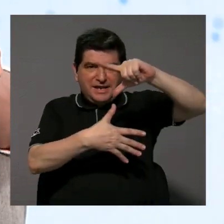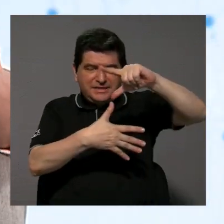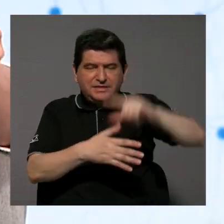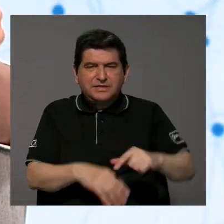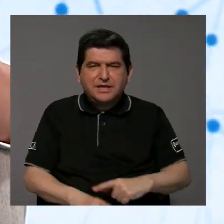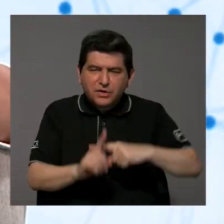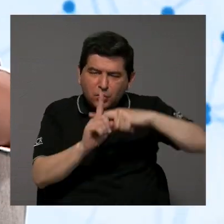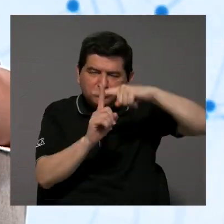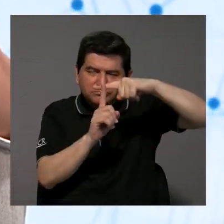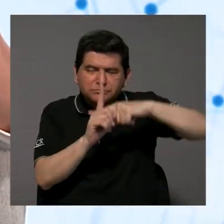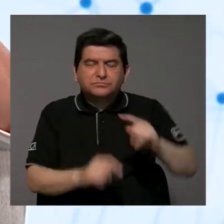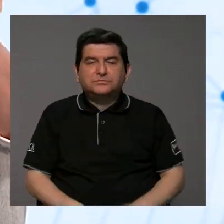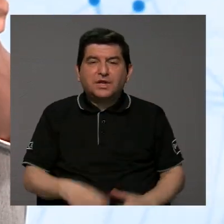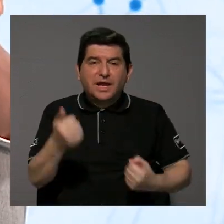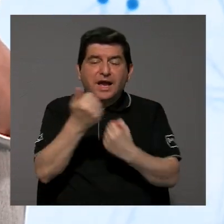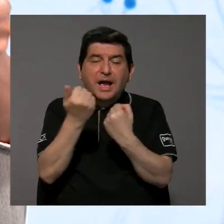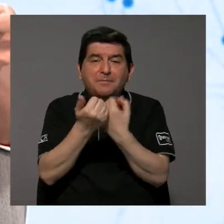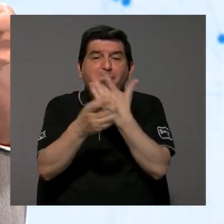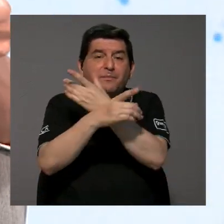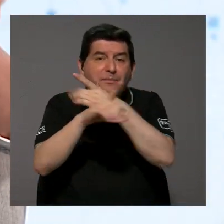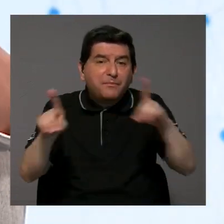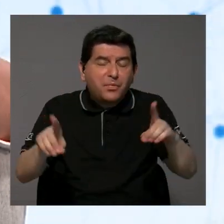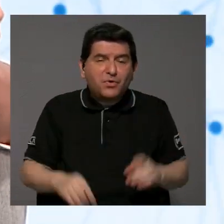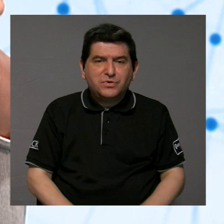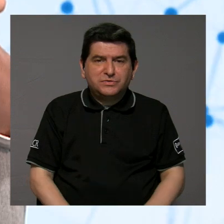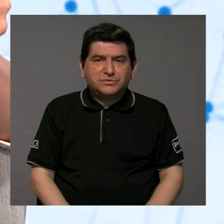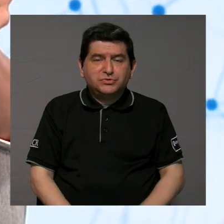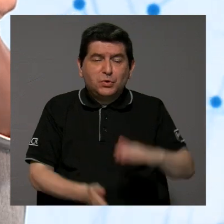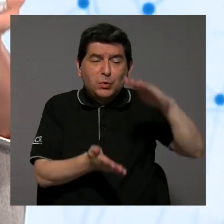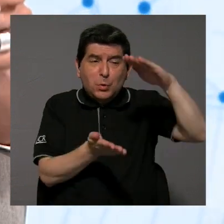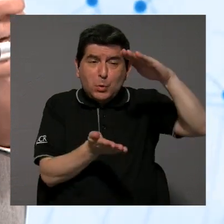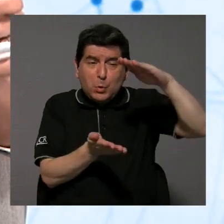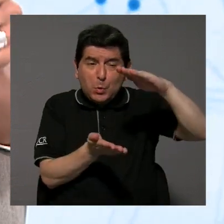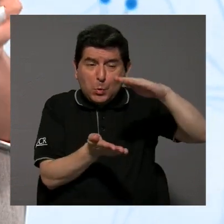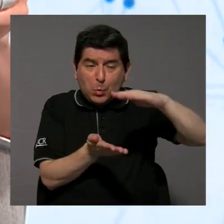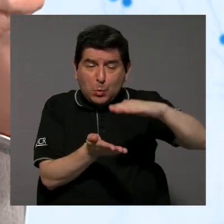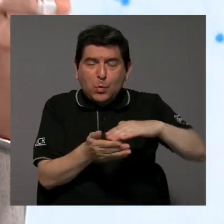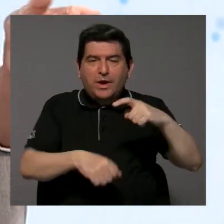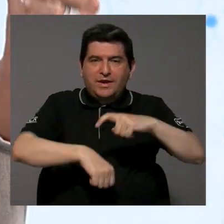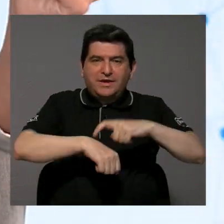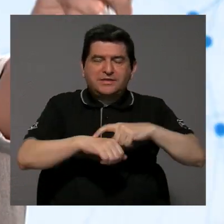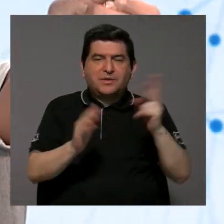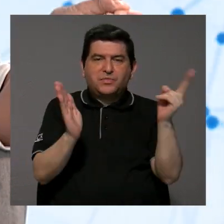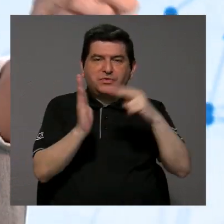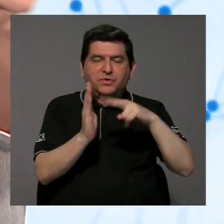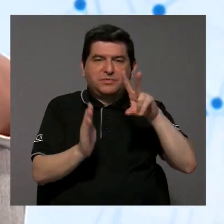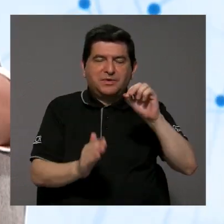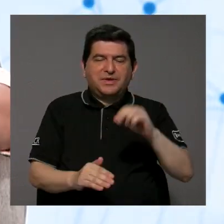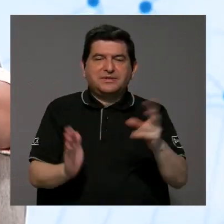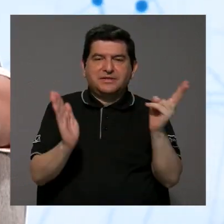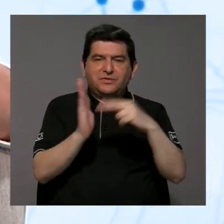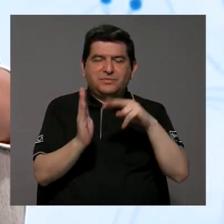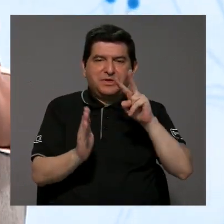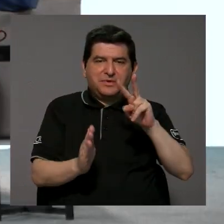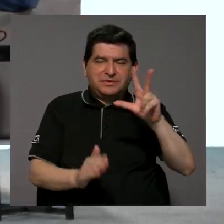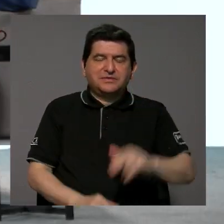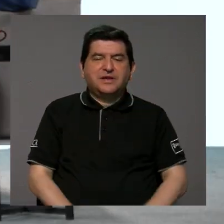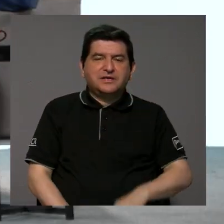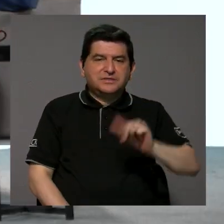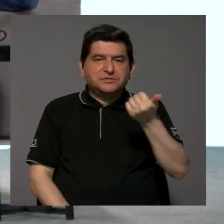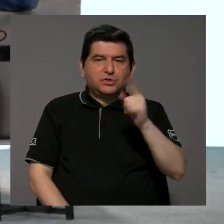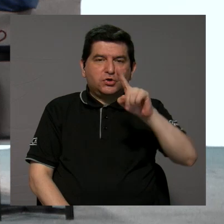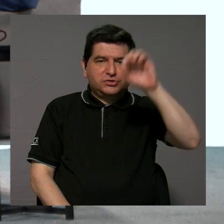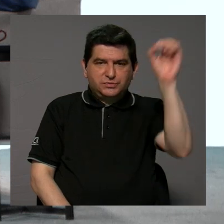América Latina en el cual el apoyo a la democracia más se ha reducido en el periodo 2020-2023, 11